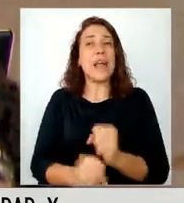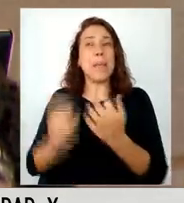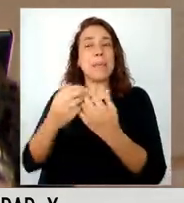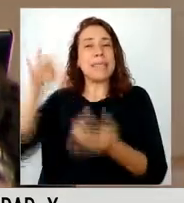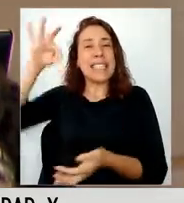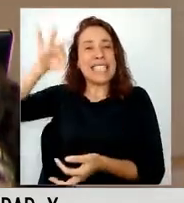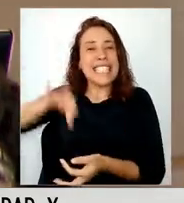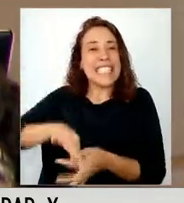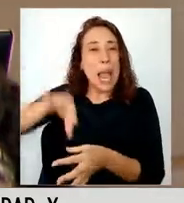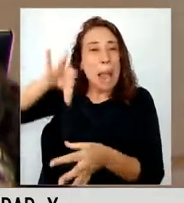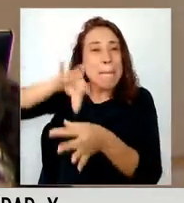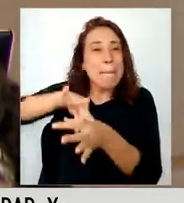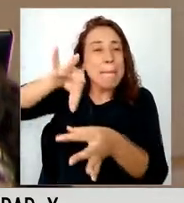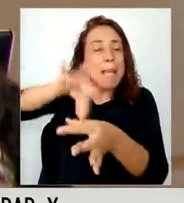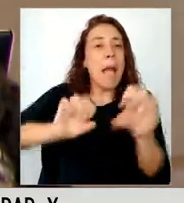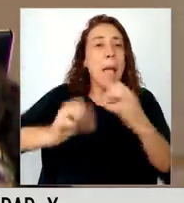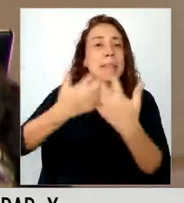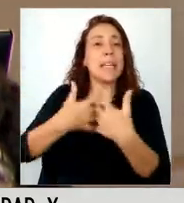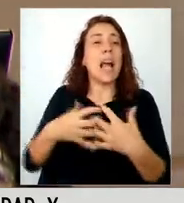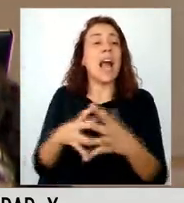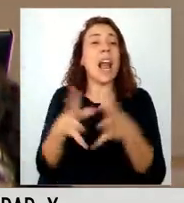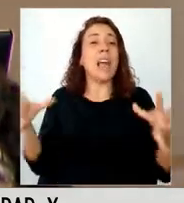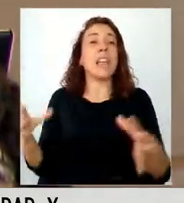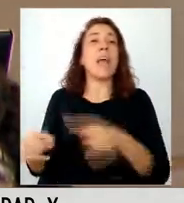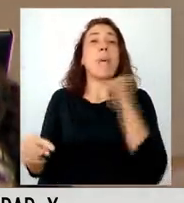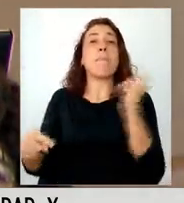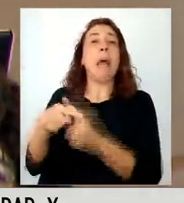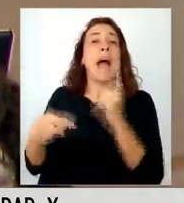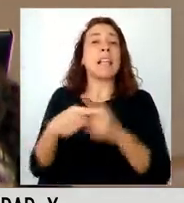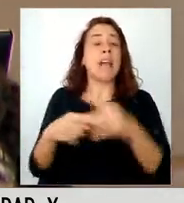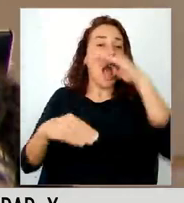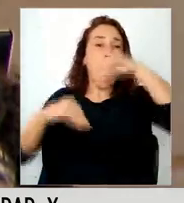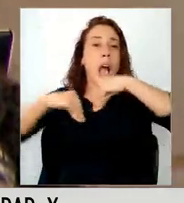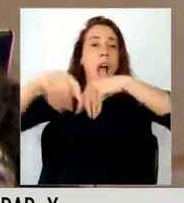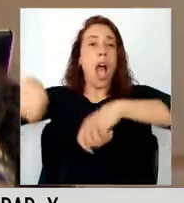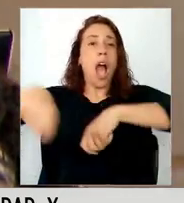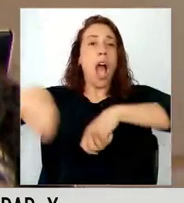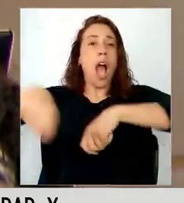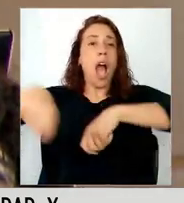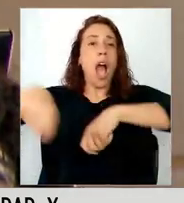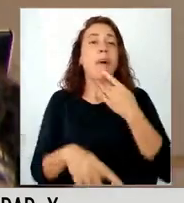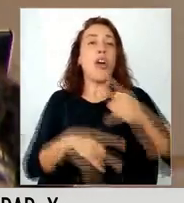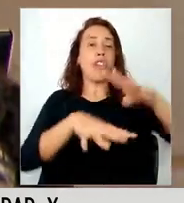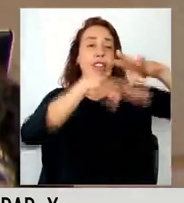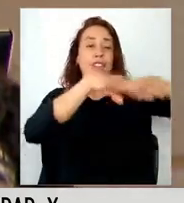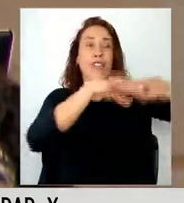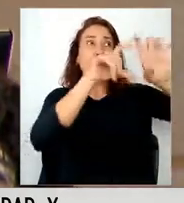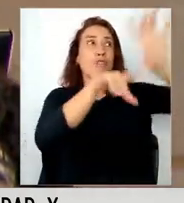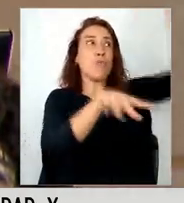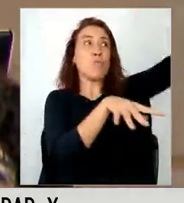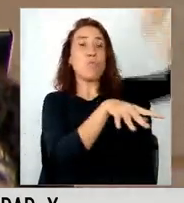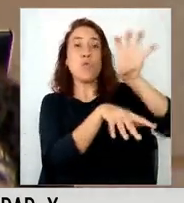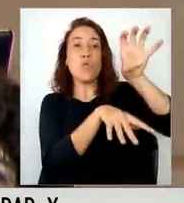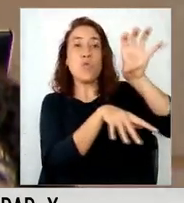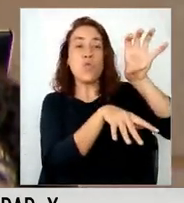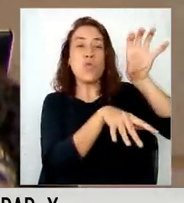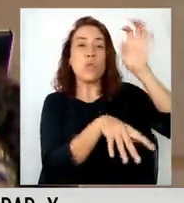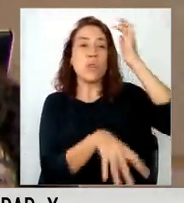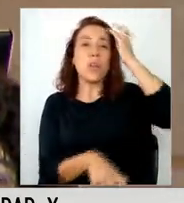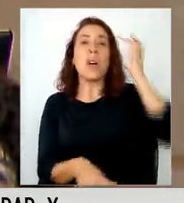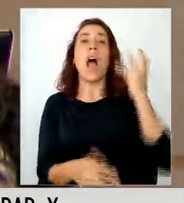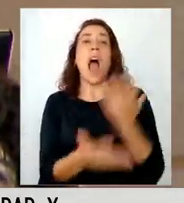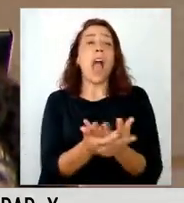que siguen matando nuestra agricultura sin considerar aquellos paneles fotovoltaicos que están inundando nuestros